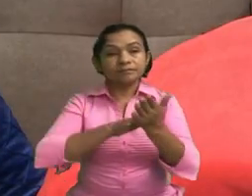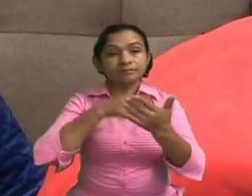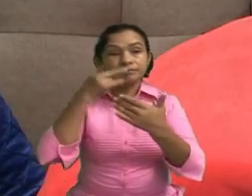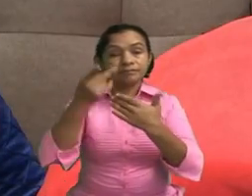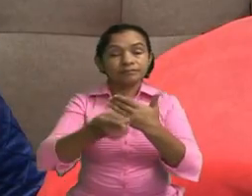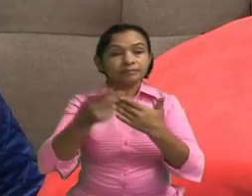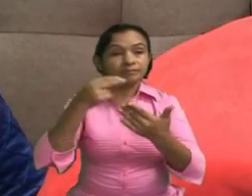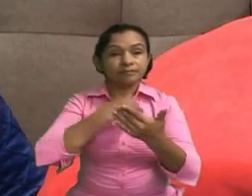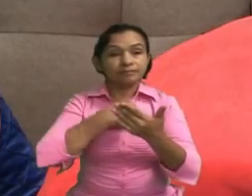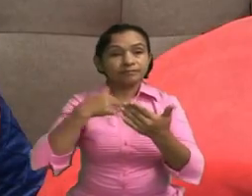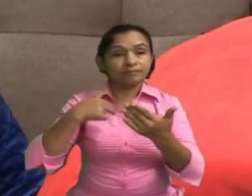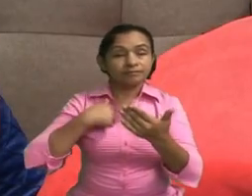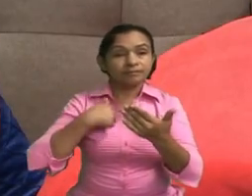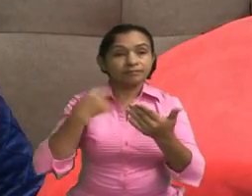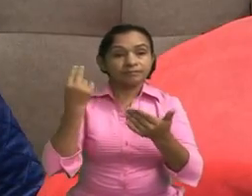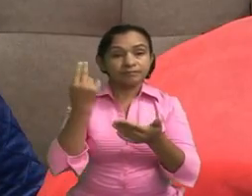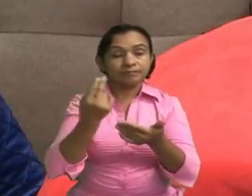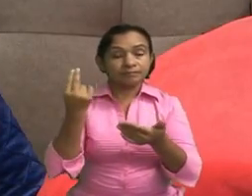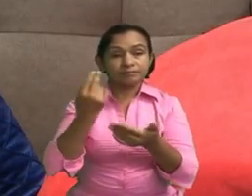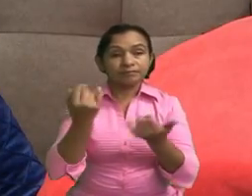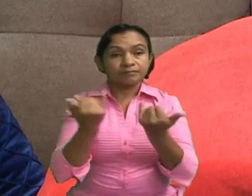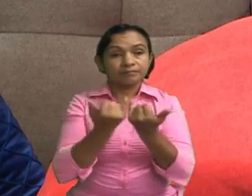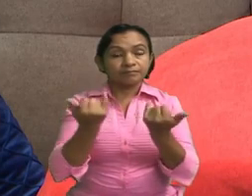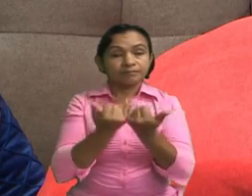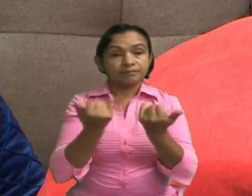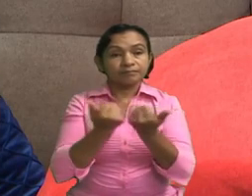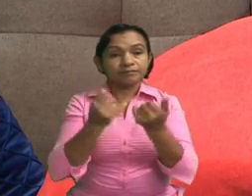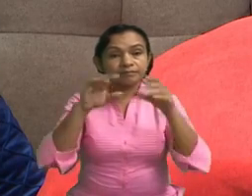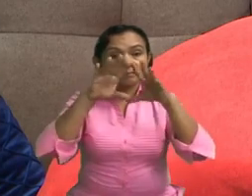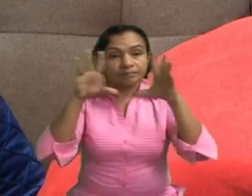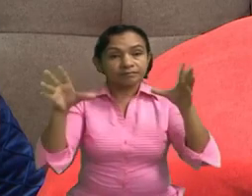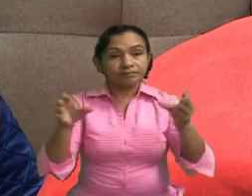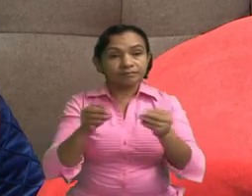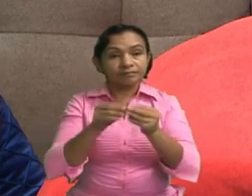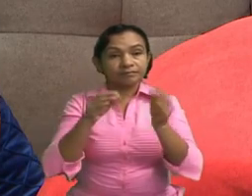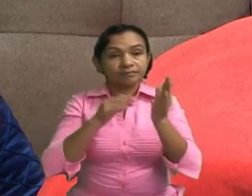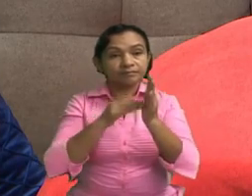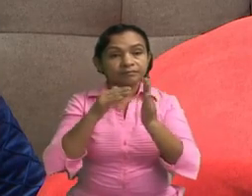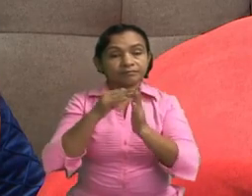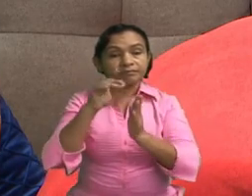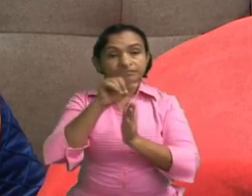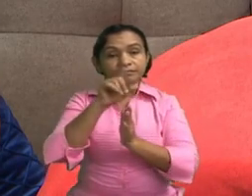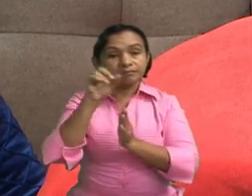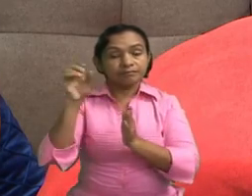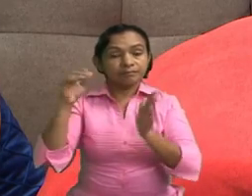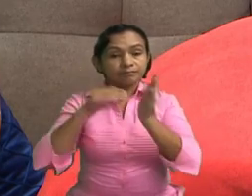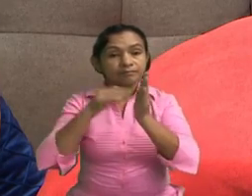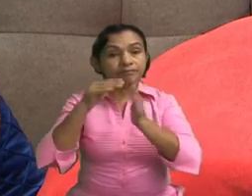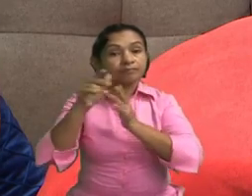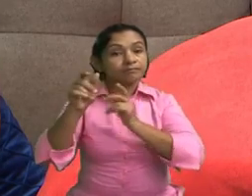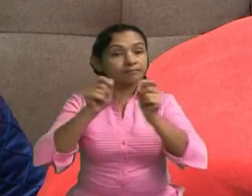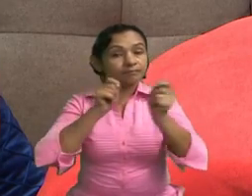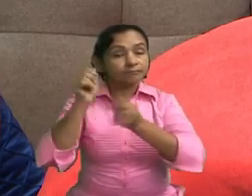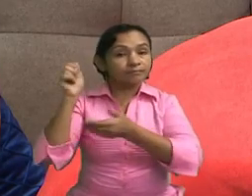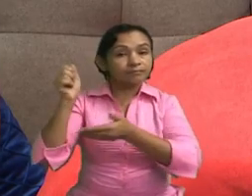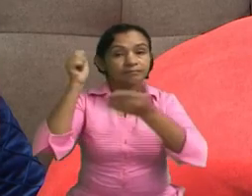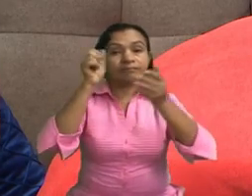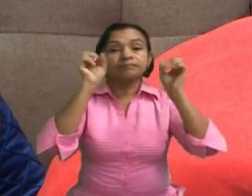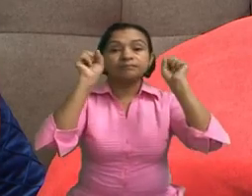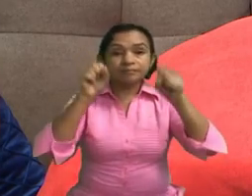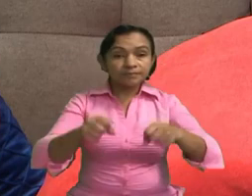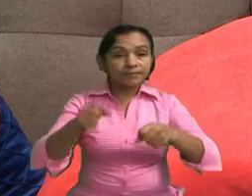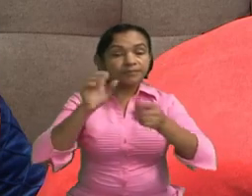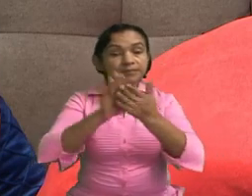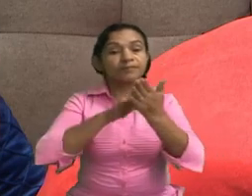se está implementando, y estamos hablando de una suma millonaria, además de 100 millones de dólares para poder ejecutar